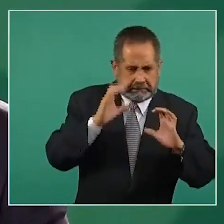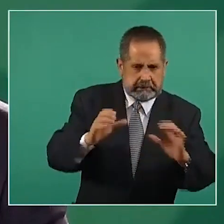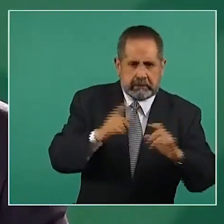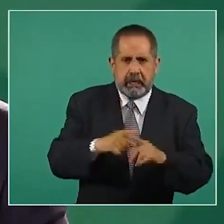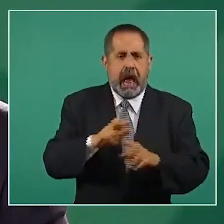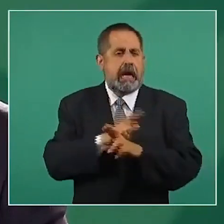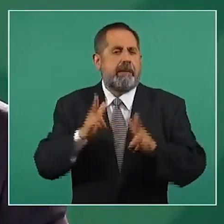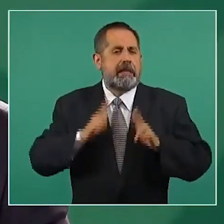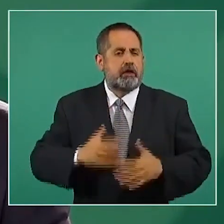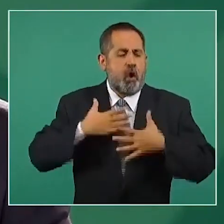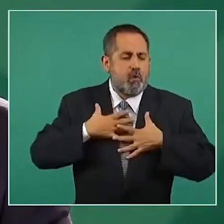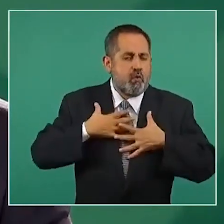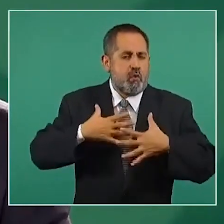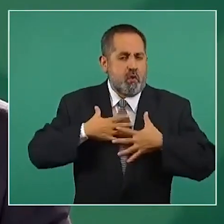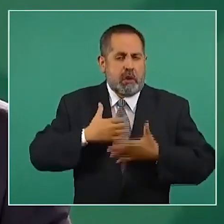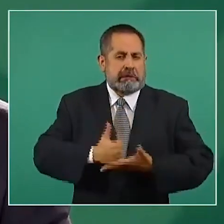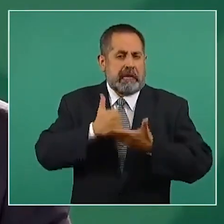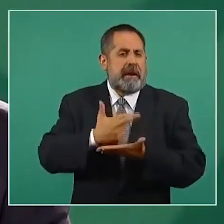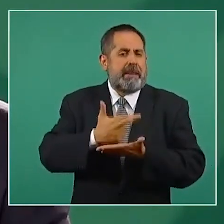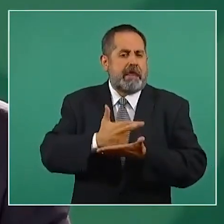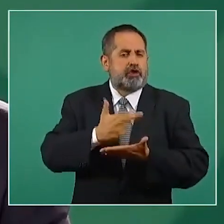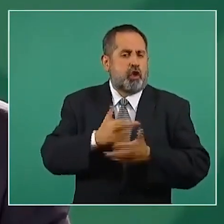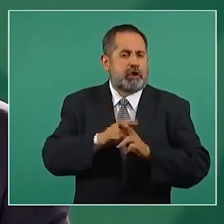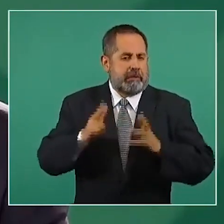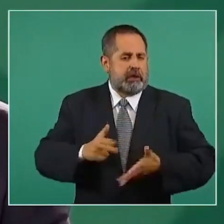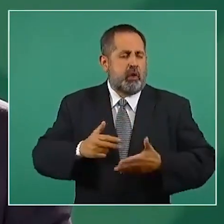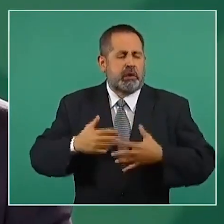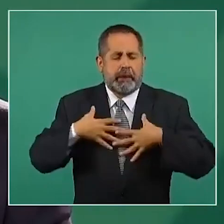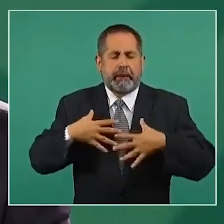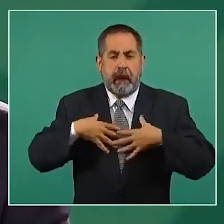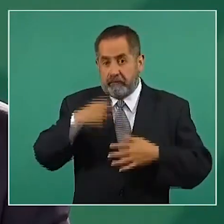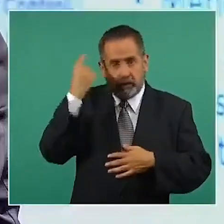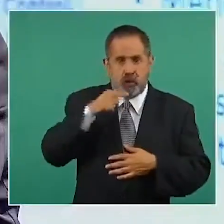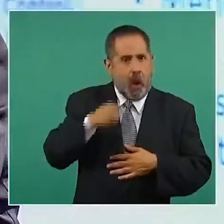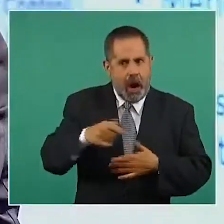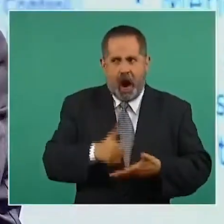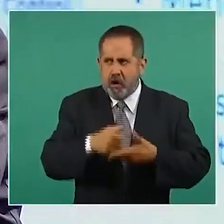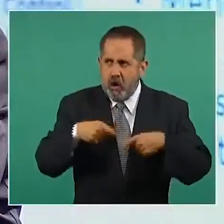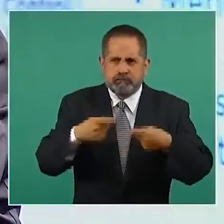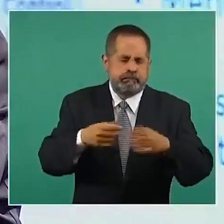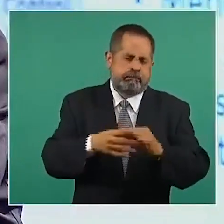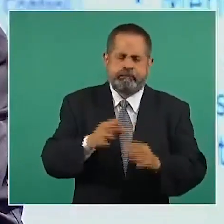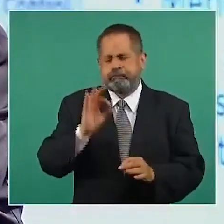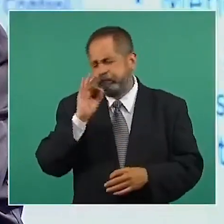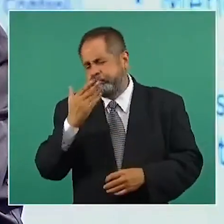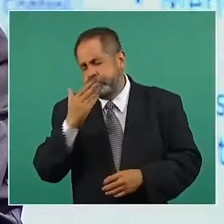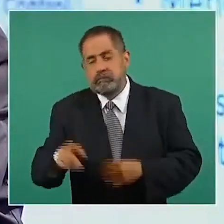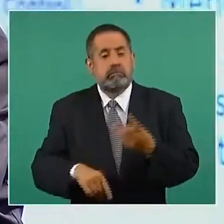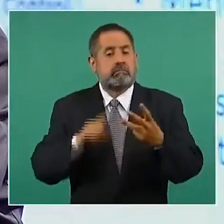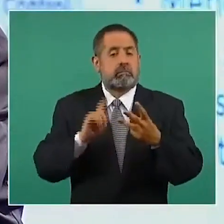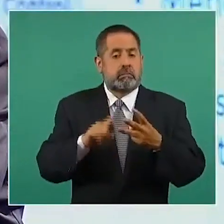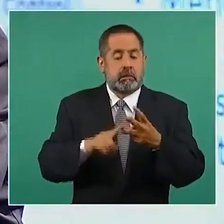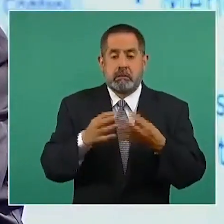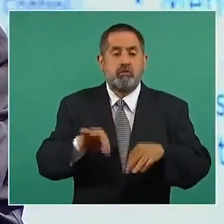de rehabilitación pulmonar que no son fácilmente disponibles en el país y nos ha brindado un apoyo también extraordinario. Y por